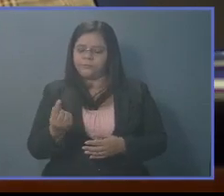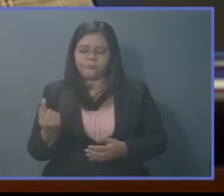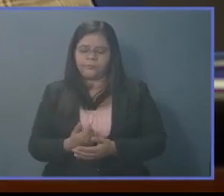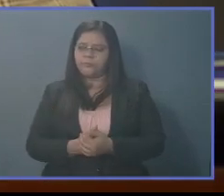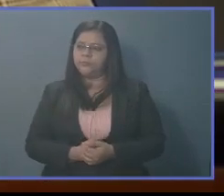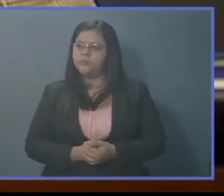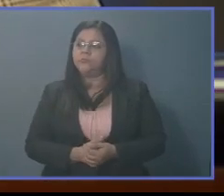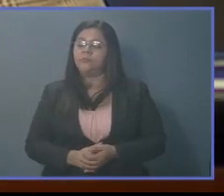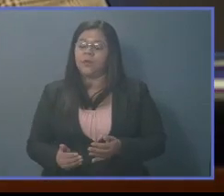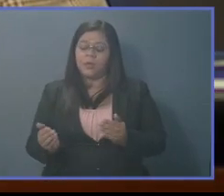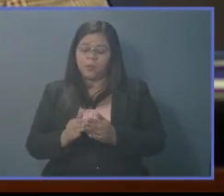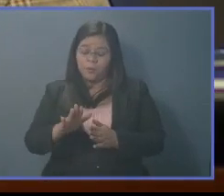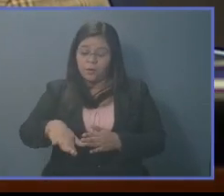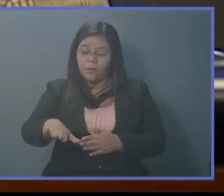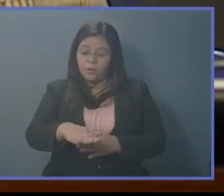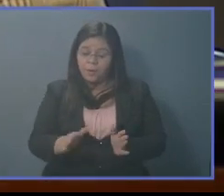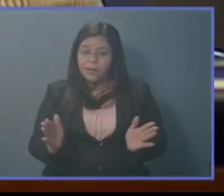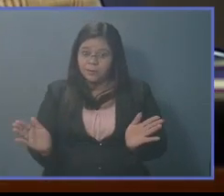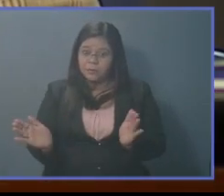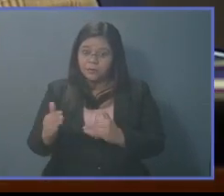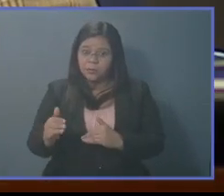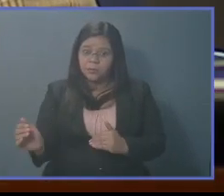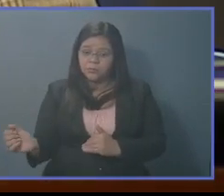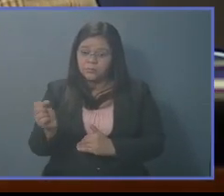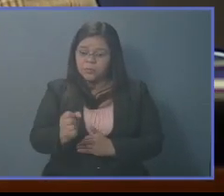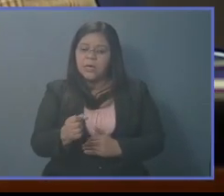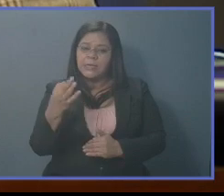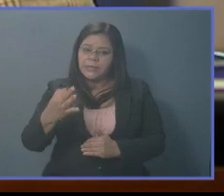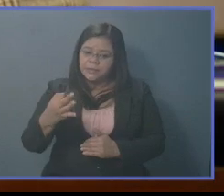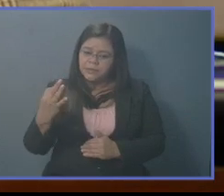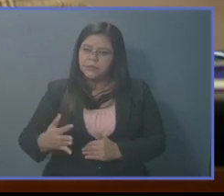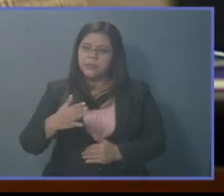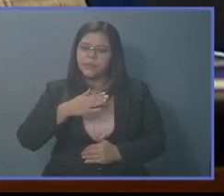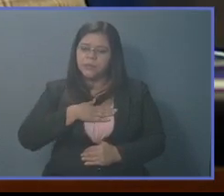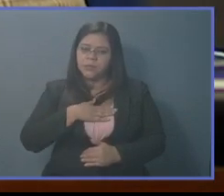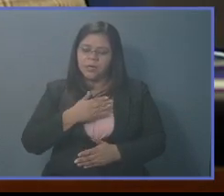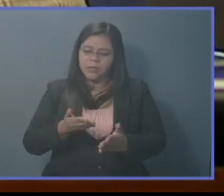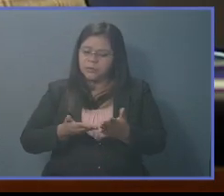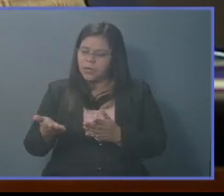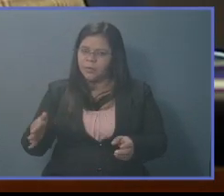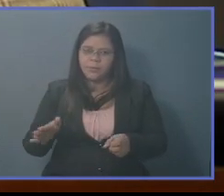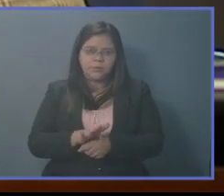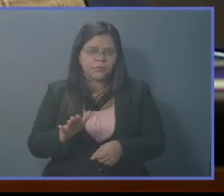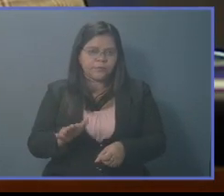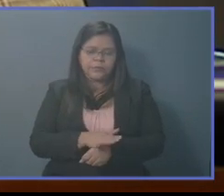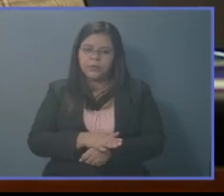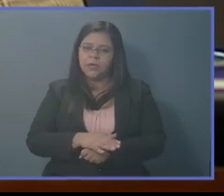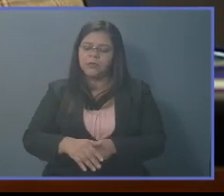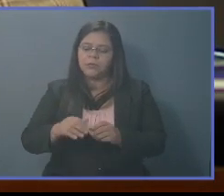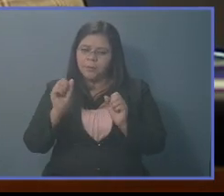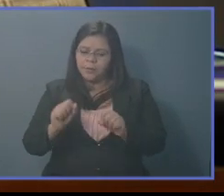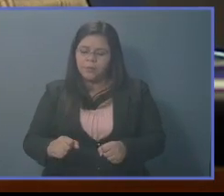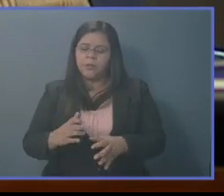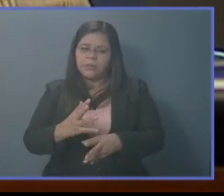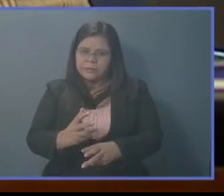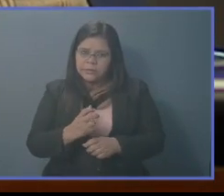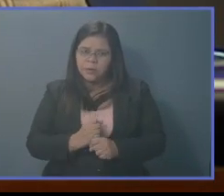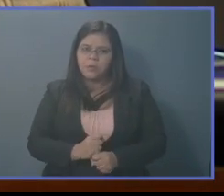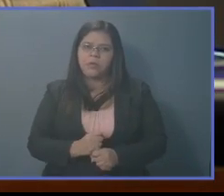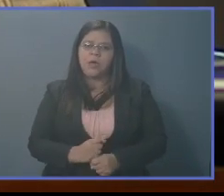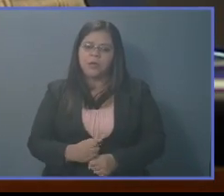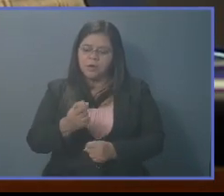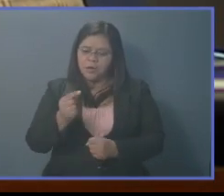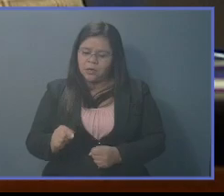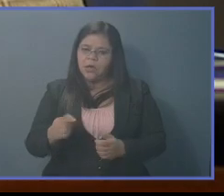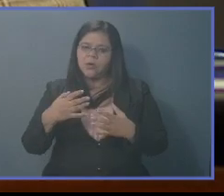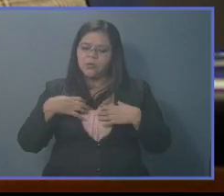Asimismo, los lugares que se utilicen para dicho fin deberán contar con infraestructura, servicios y condiciones sanitarias adecuadas para garantizar la dignidad, la